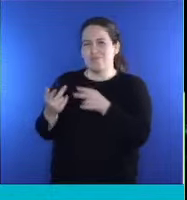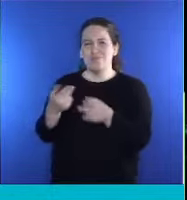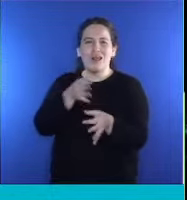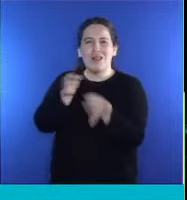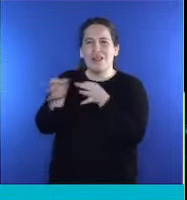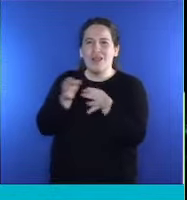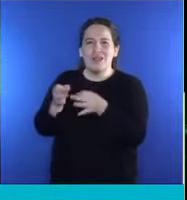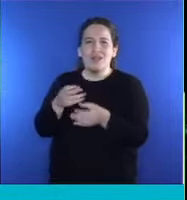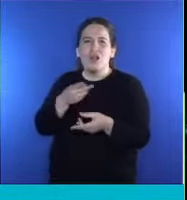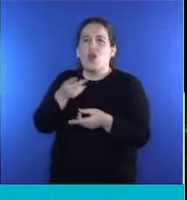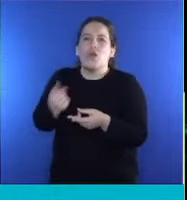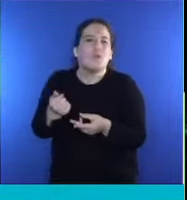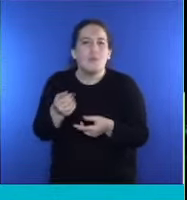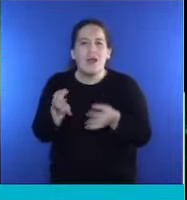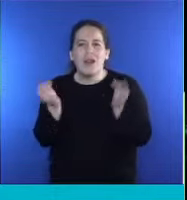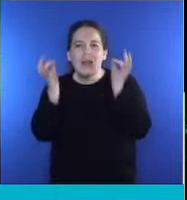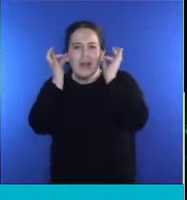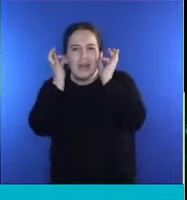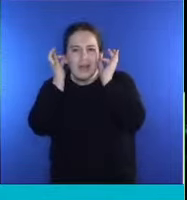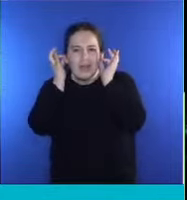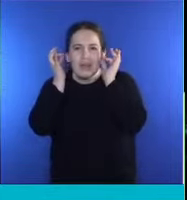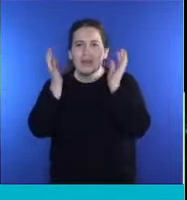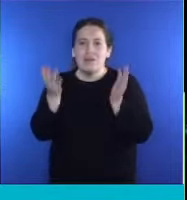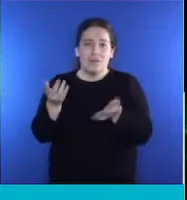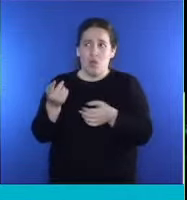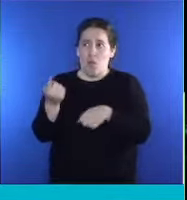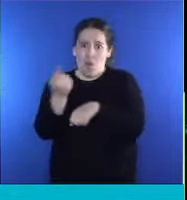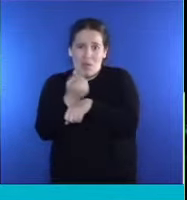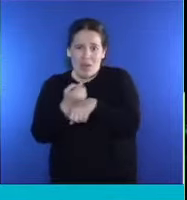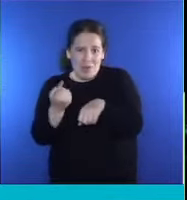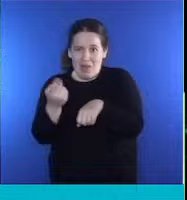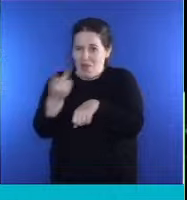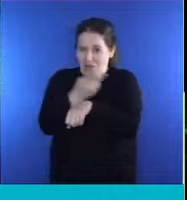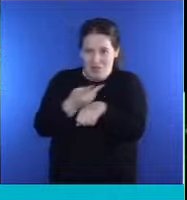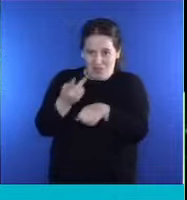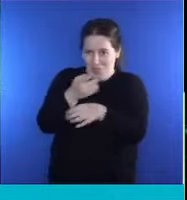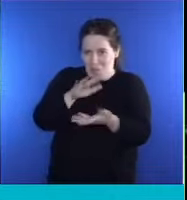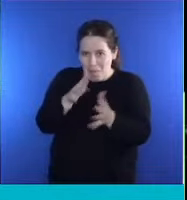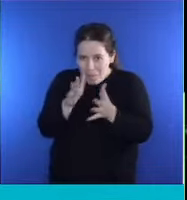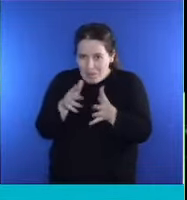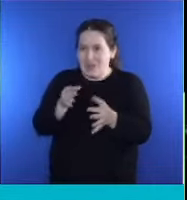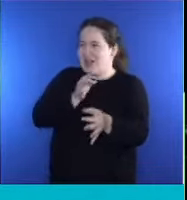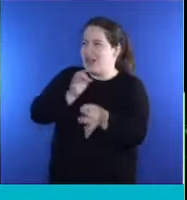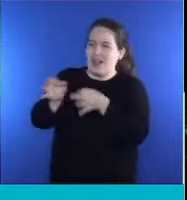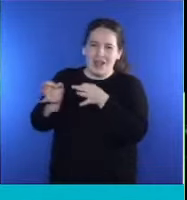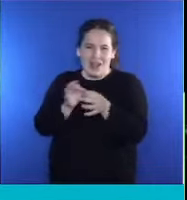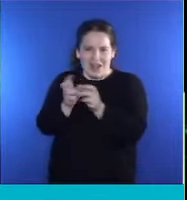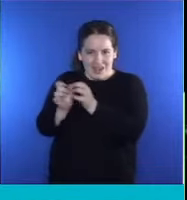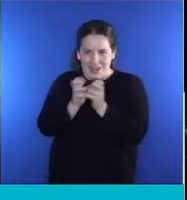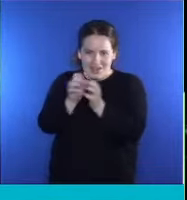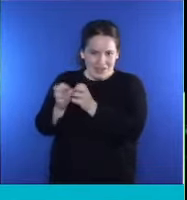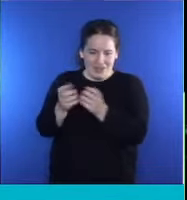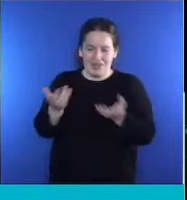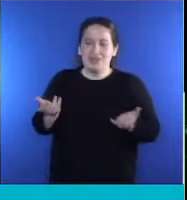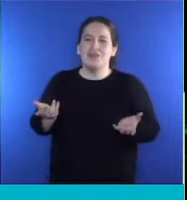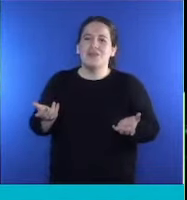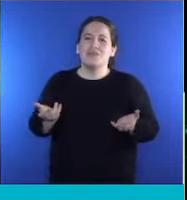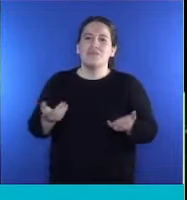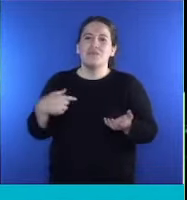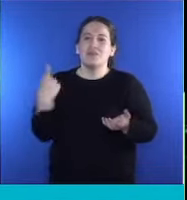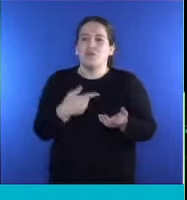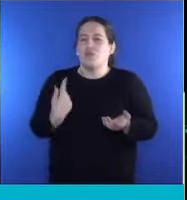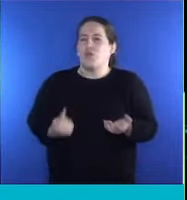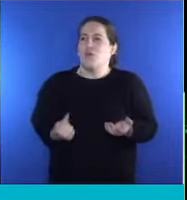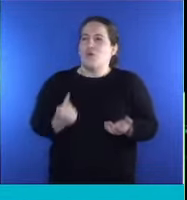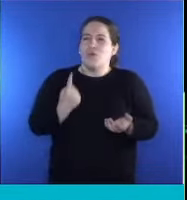a comprar un auricular era ir hora y media dos horas por lo menos no para para charlar y debatir y los que teníamos el